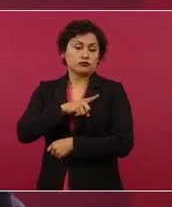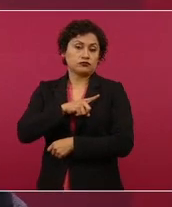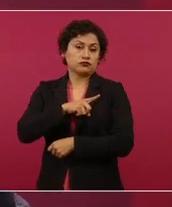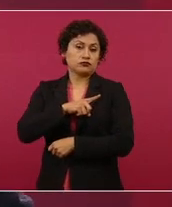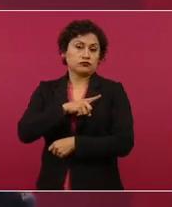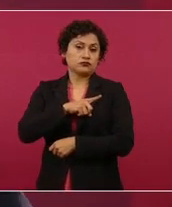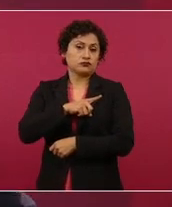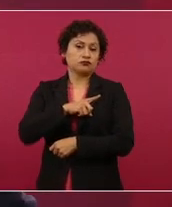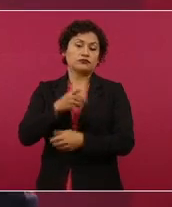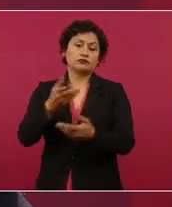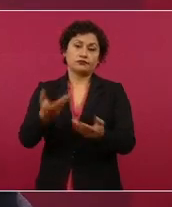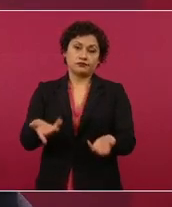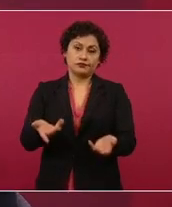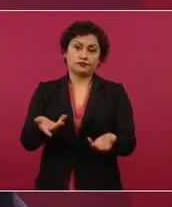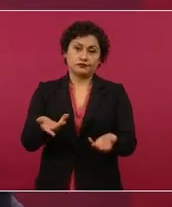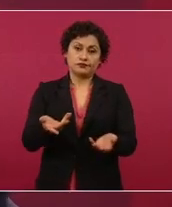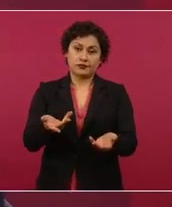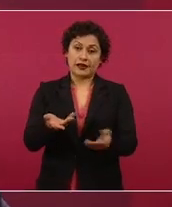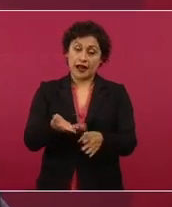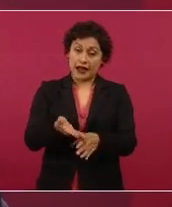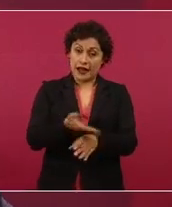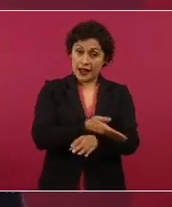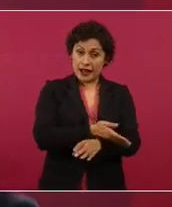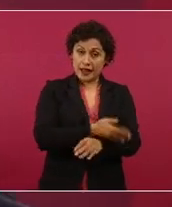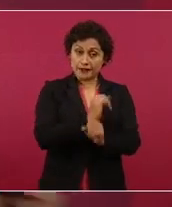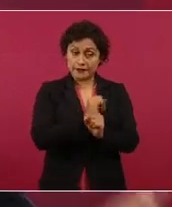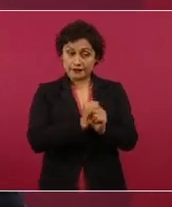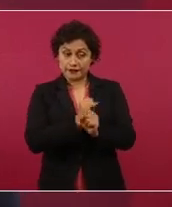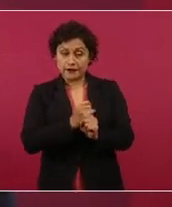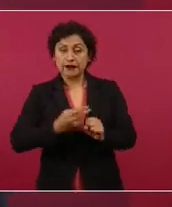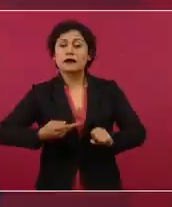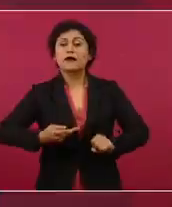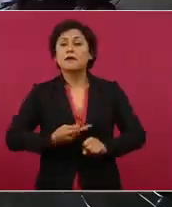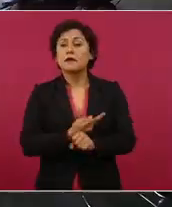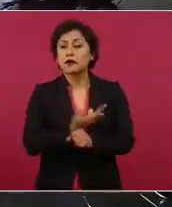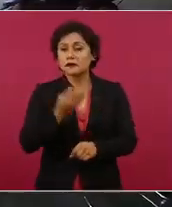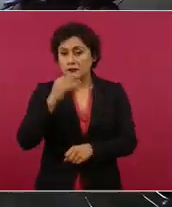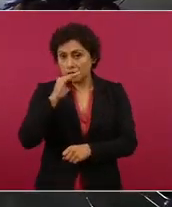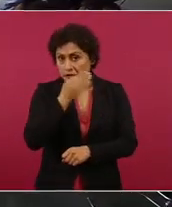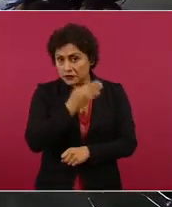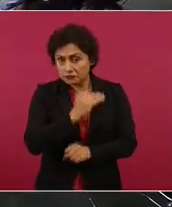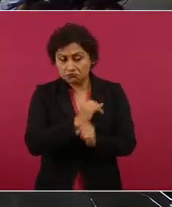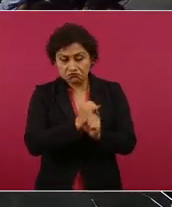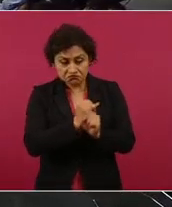necesitamos también ver qué contiene el maíz amarillo.